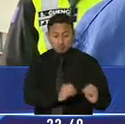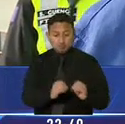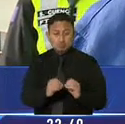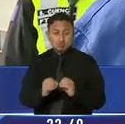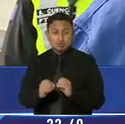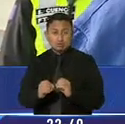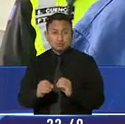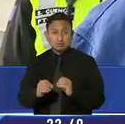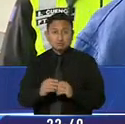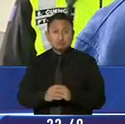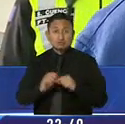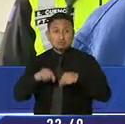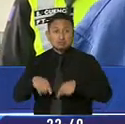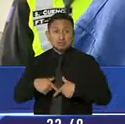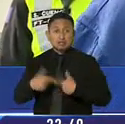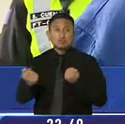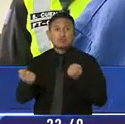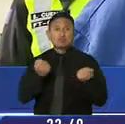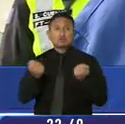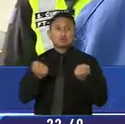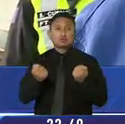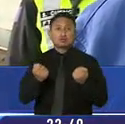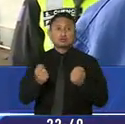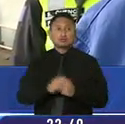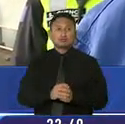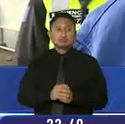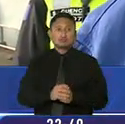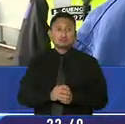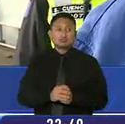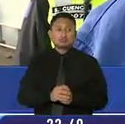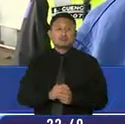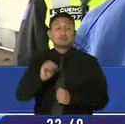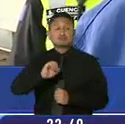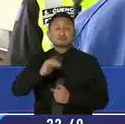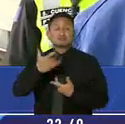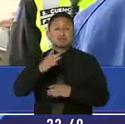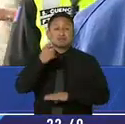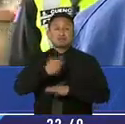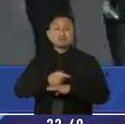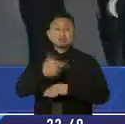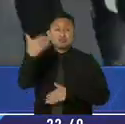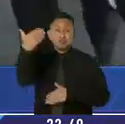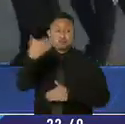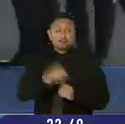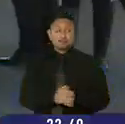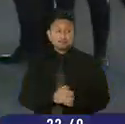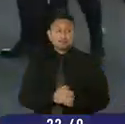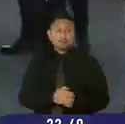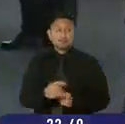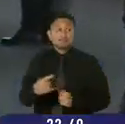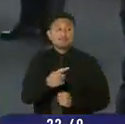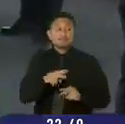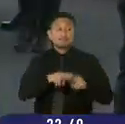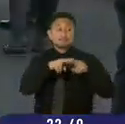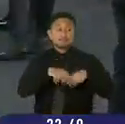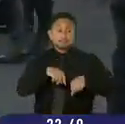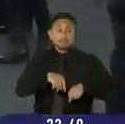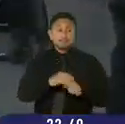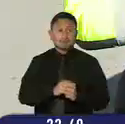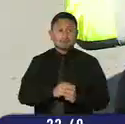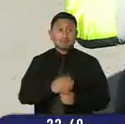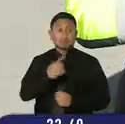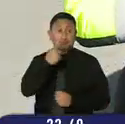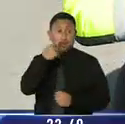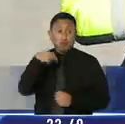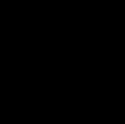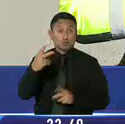los controles que se va a realizar de acuerdo a las disposiciones del señor alcalde. Además de verificar que los conductores no manejen en estado